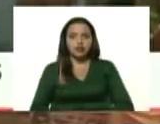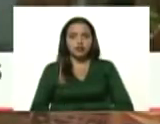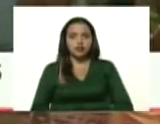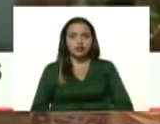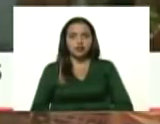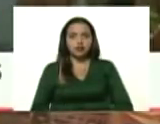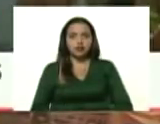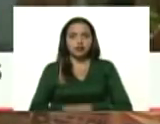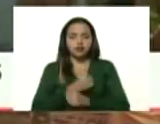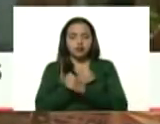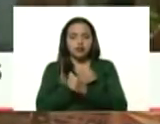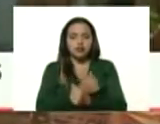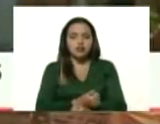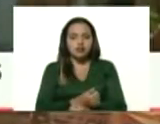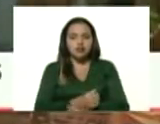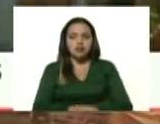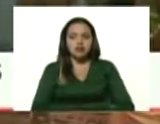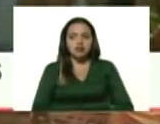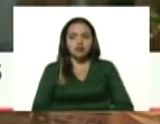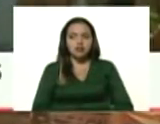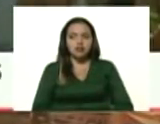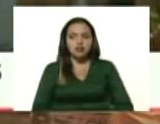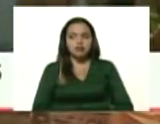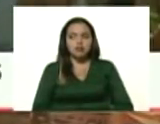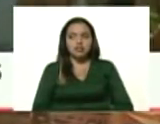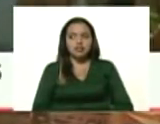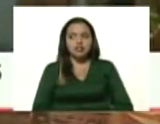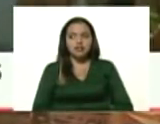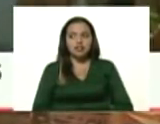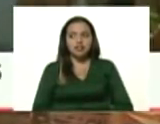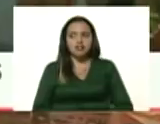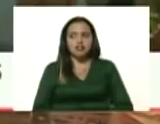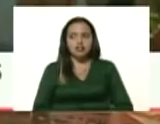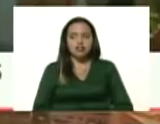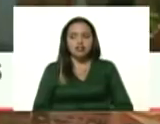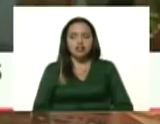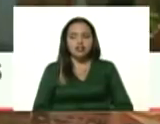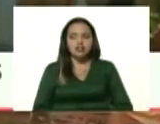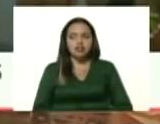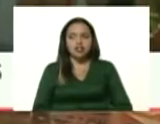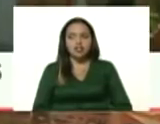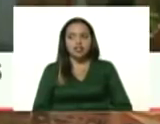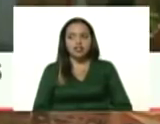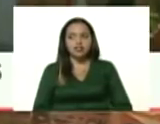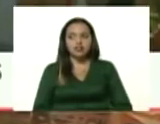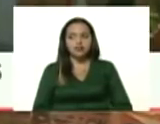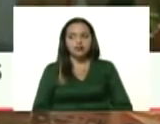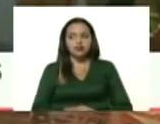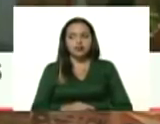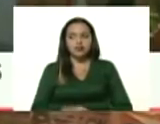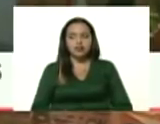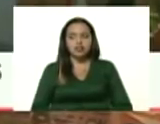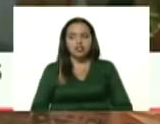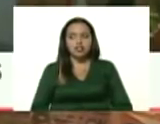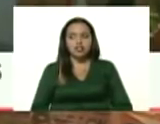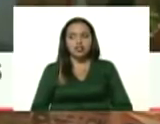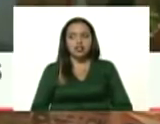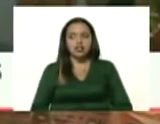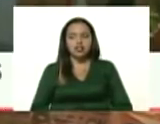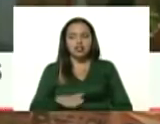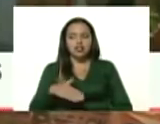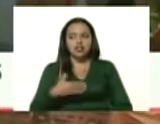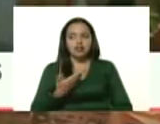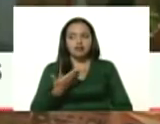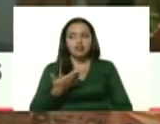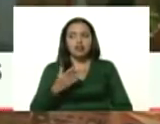del libertador, Bolivia, la de Tupac Atari, el que prometió regresar hecho millones, Bolivia, la del